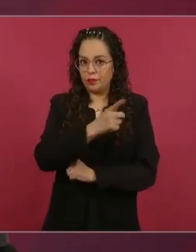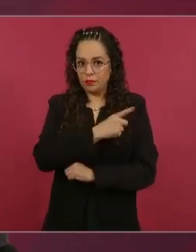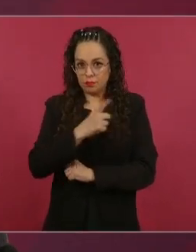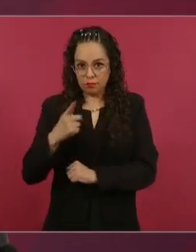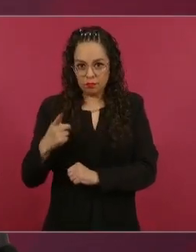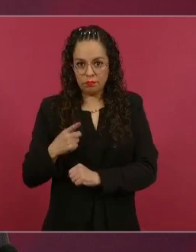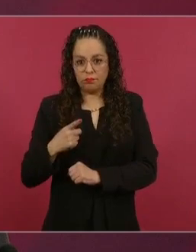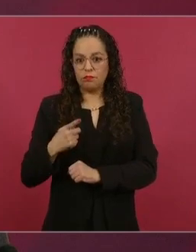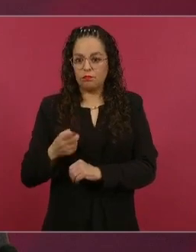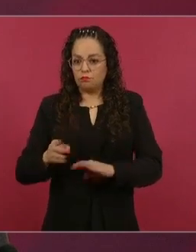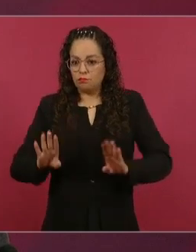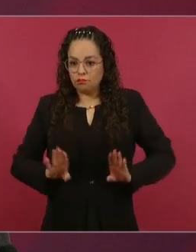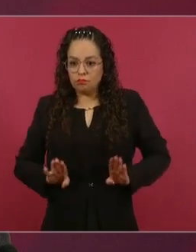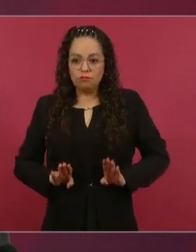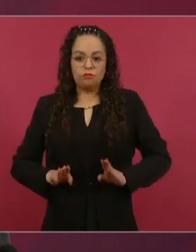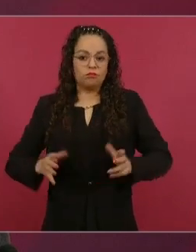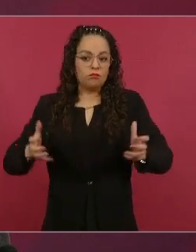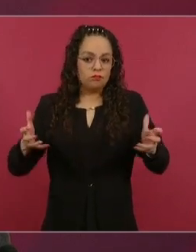que